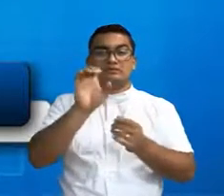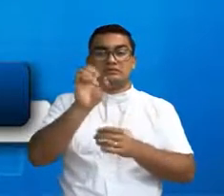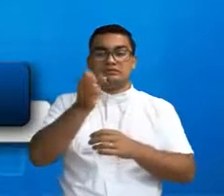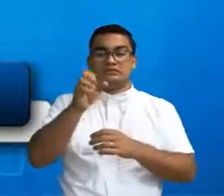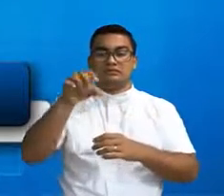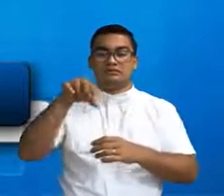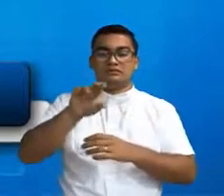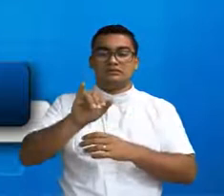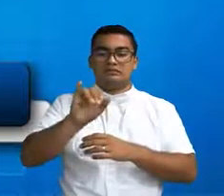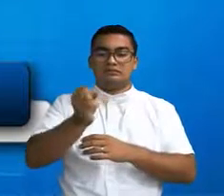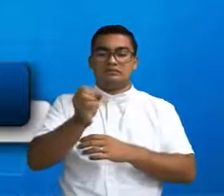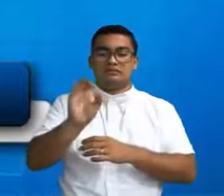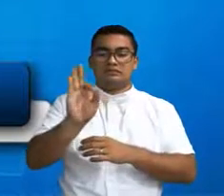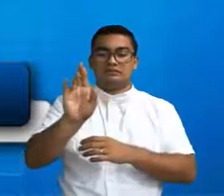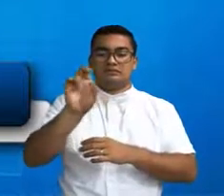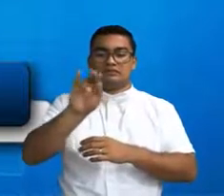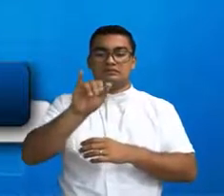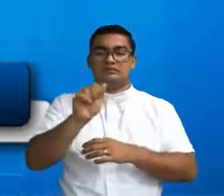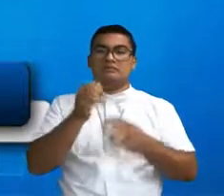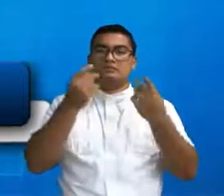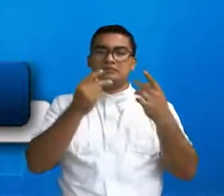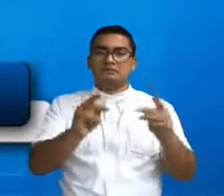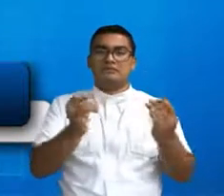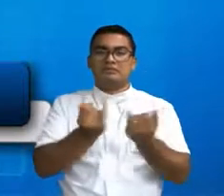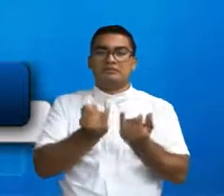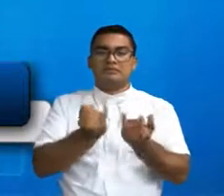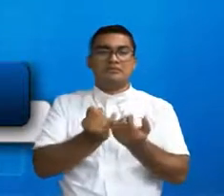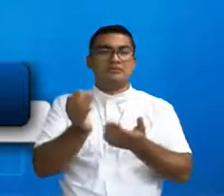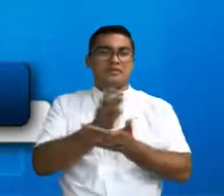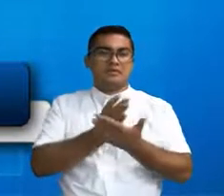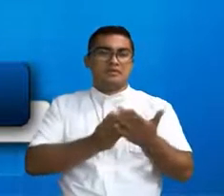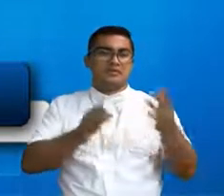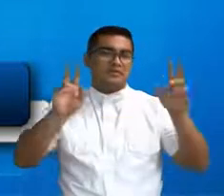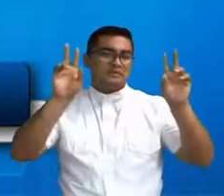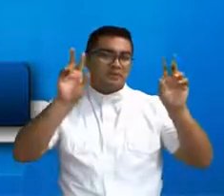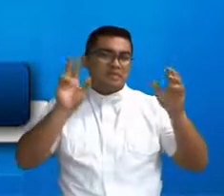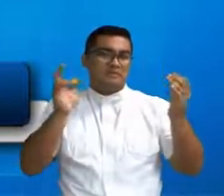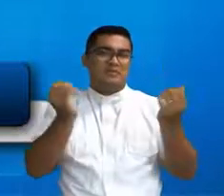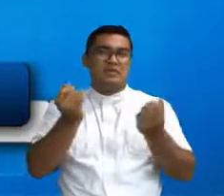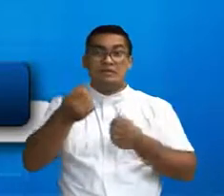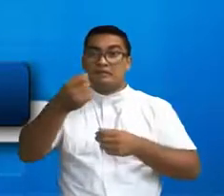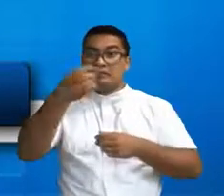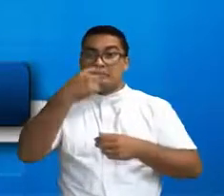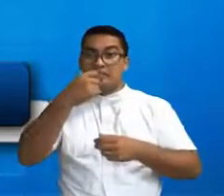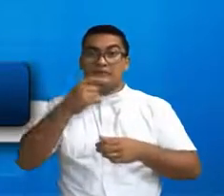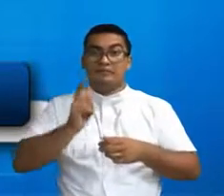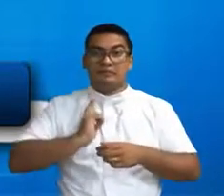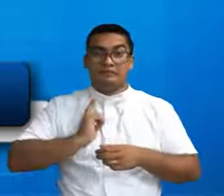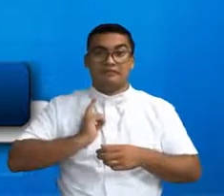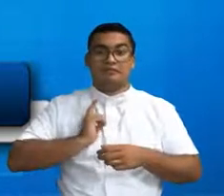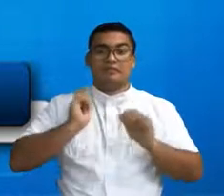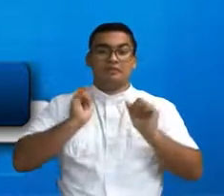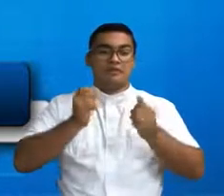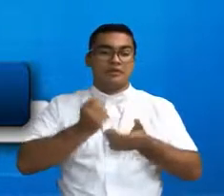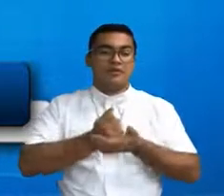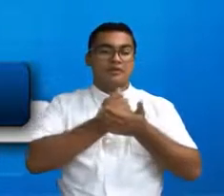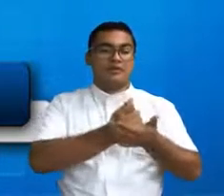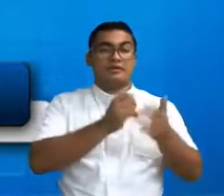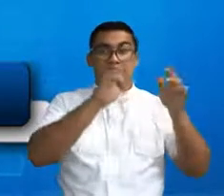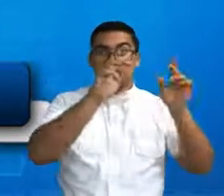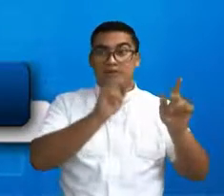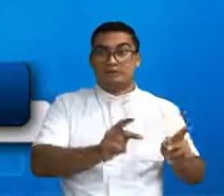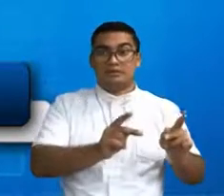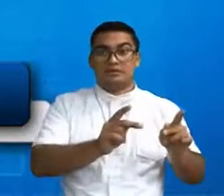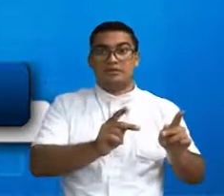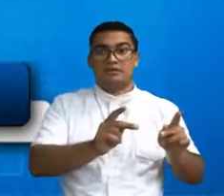otros. Pero sí, también ellos abordan temas ansiosos. Ellos manejan medicamentos que también pueden ayudar a las personas cuando el trastorno